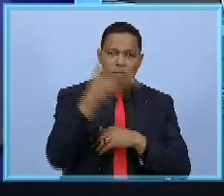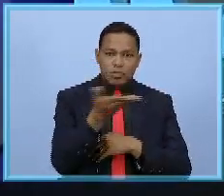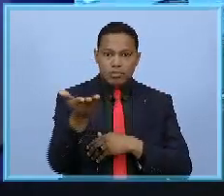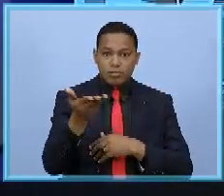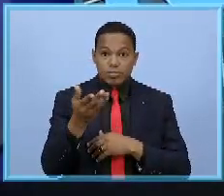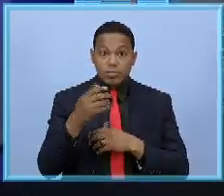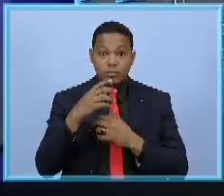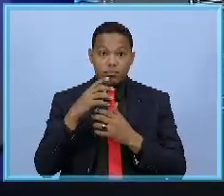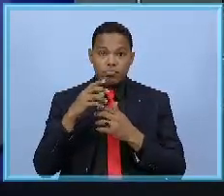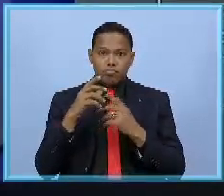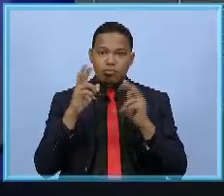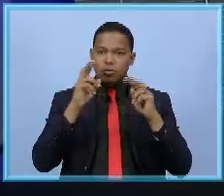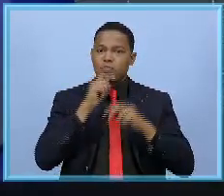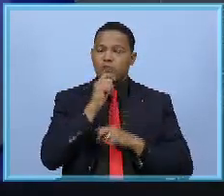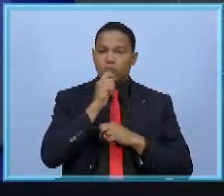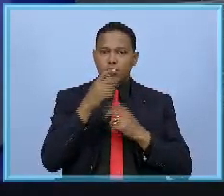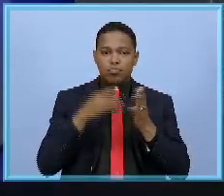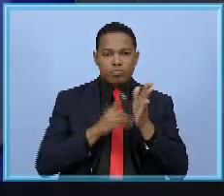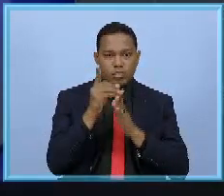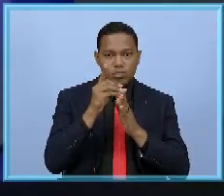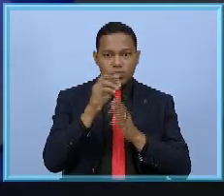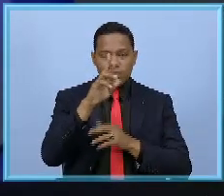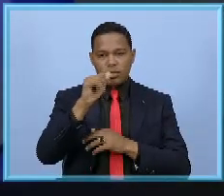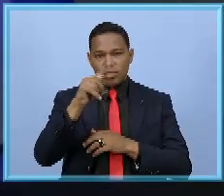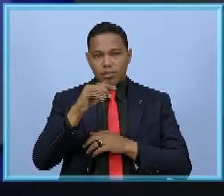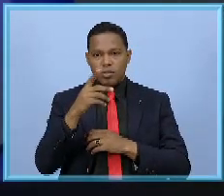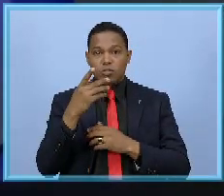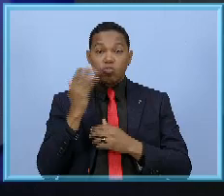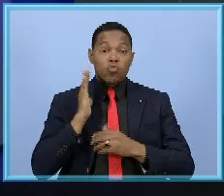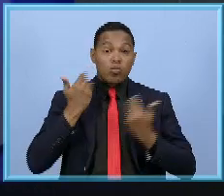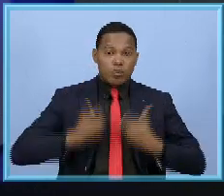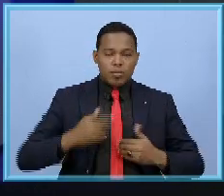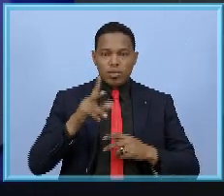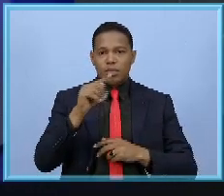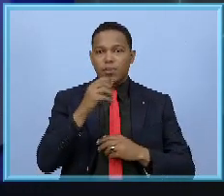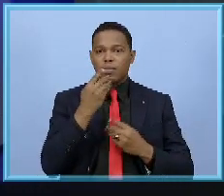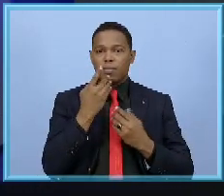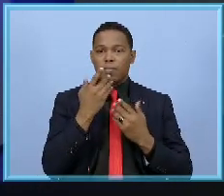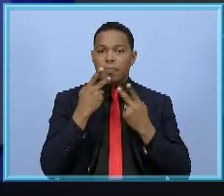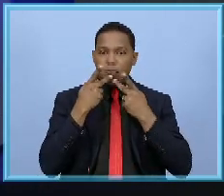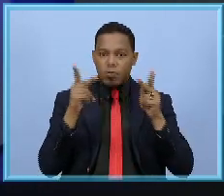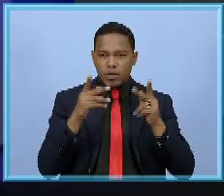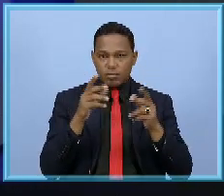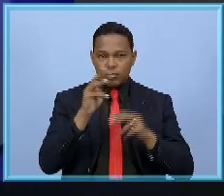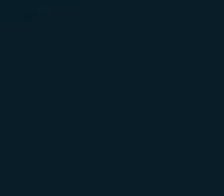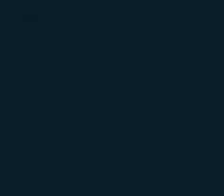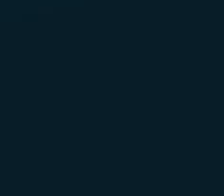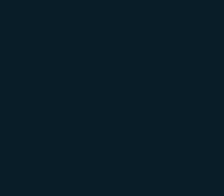Noticias en desarrollo. RTVD, somos tu televisión pública, porque el 4 conecta.